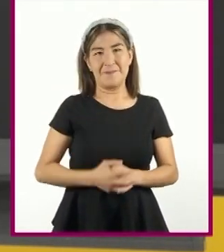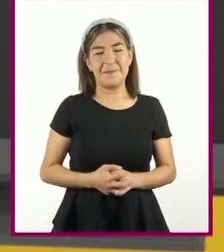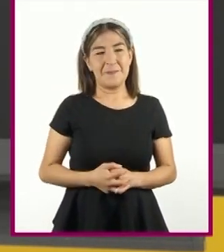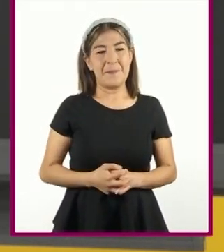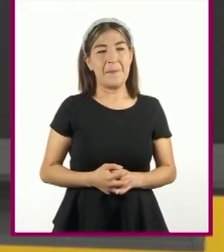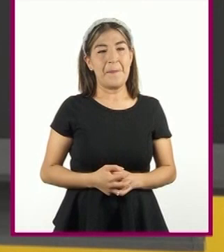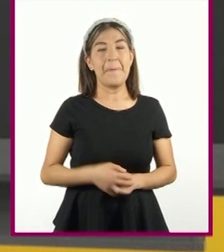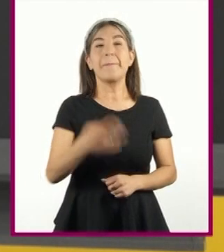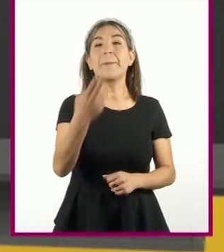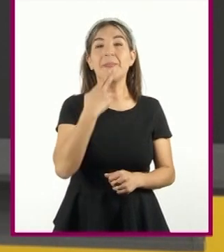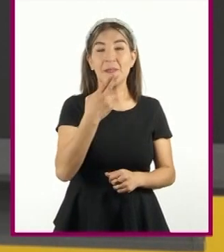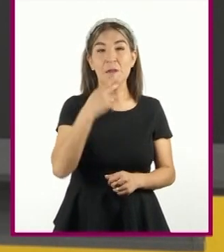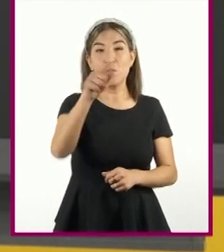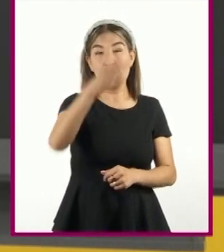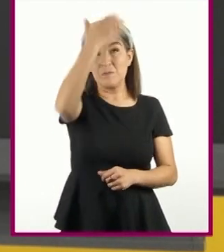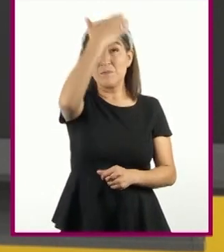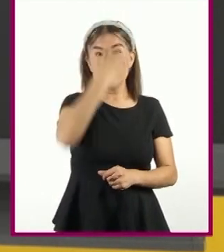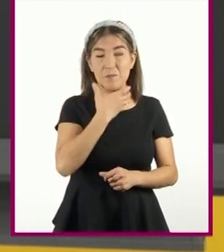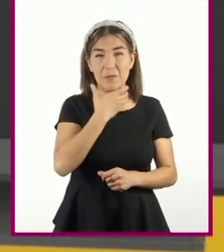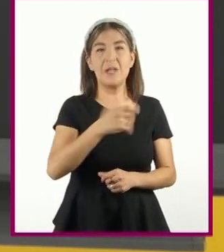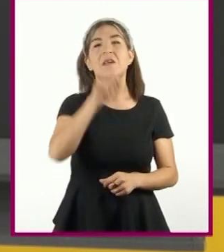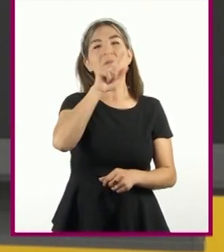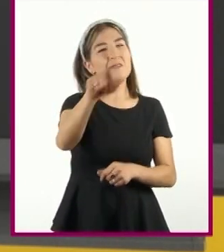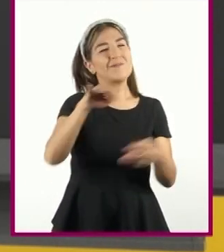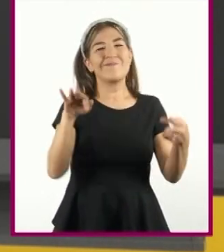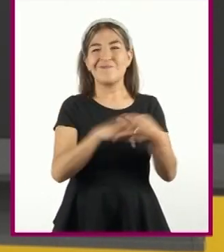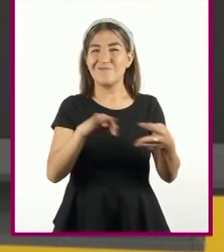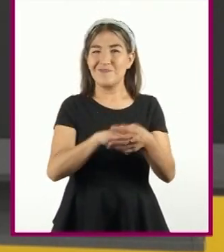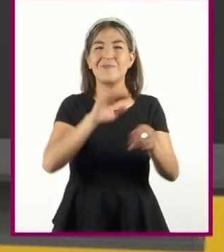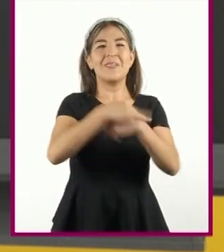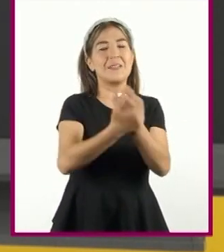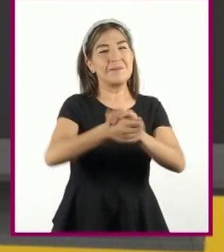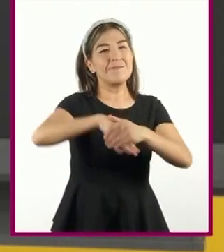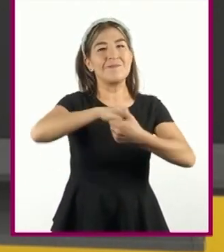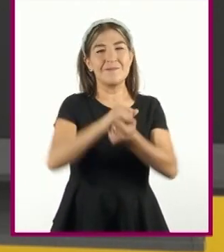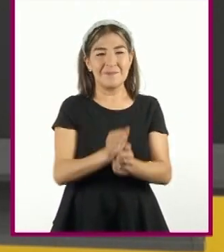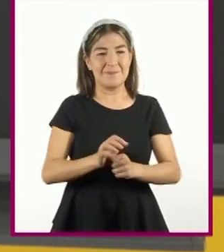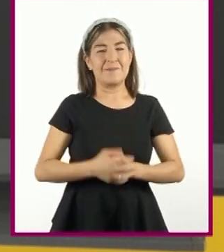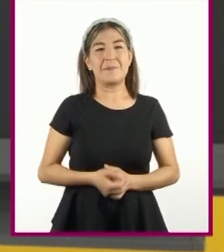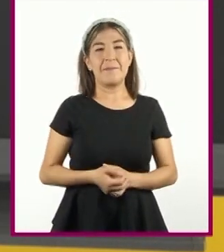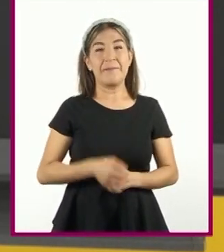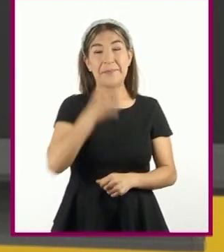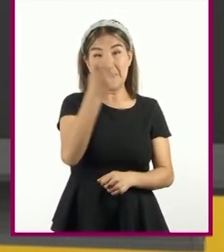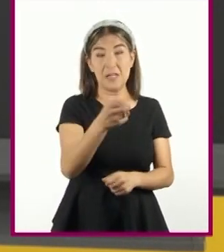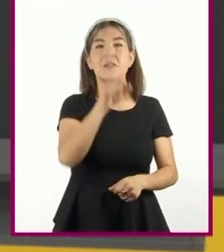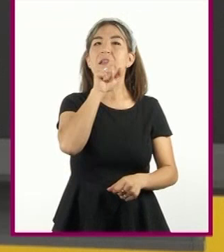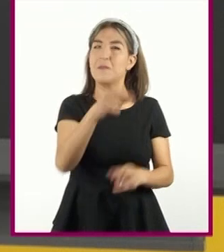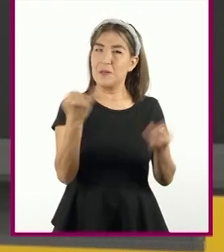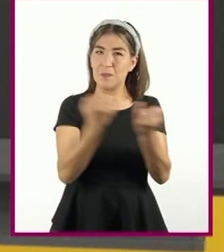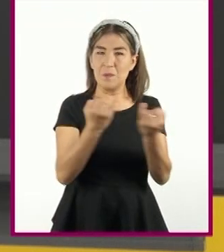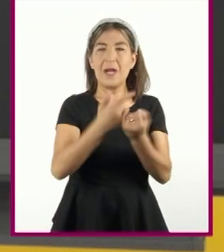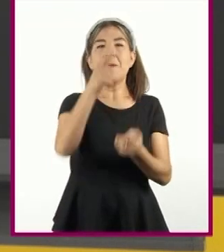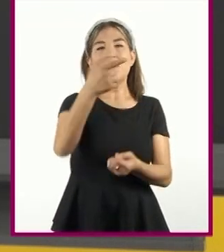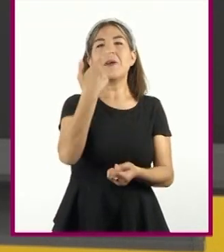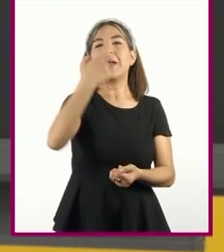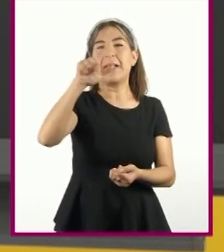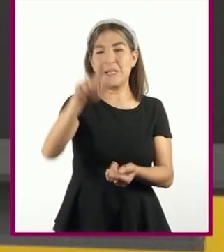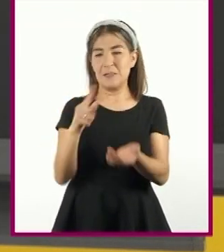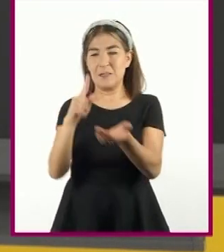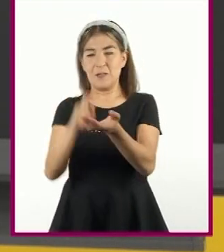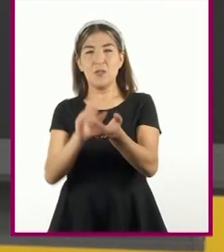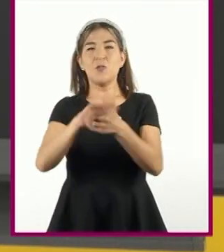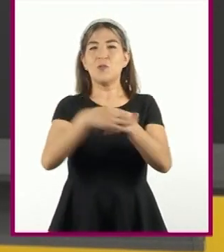boca, utilizar careta y lavar constantemente las manos, así como usar gel